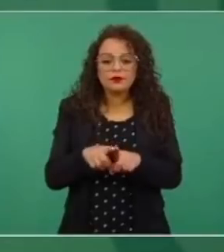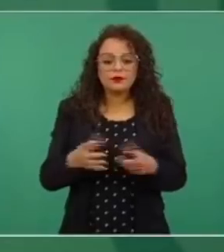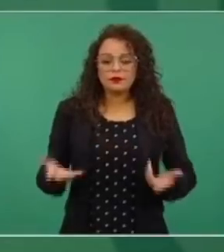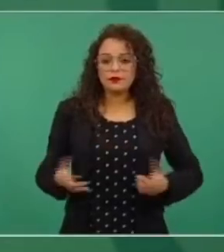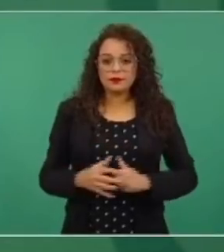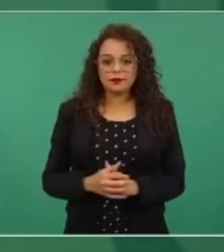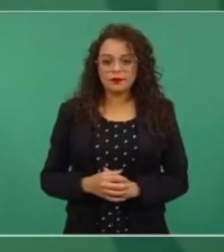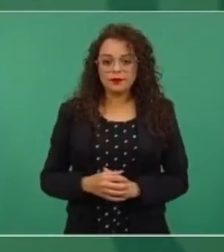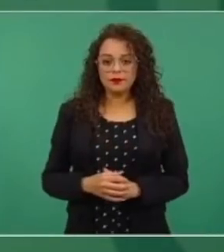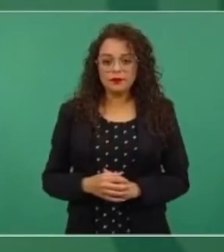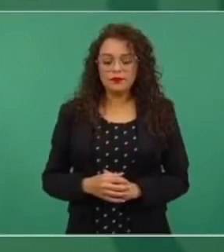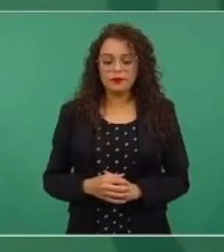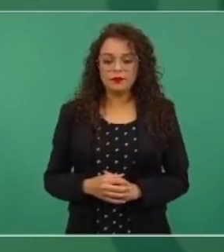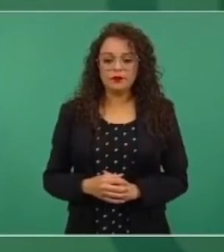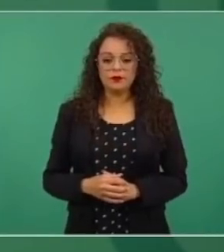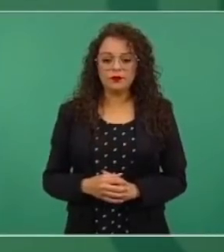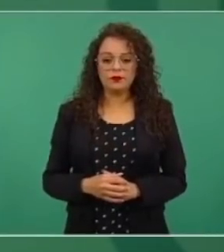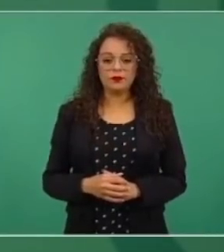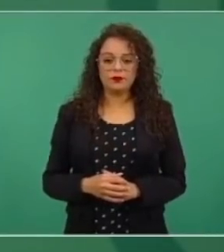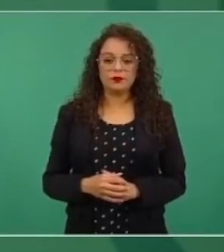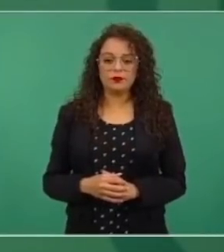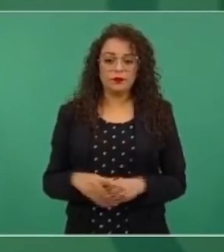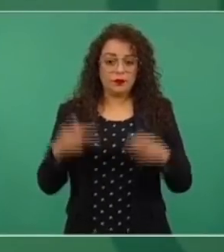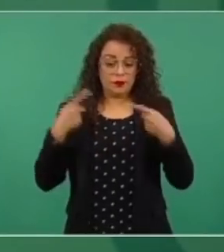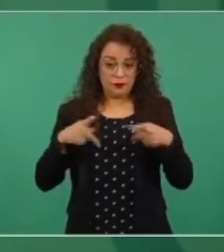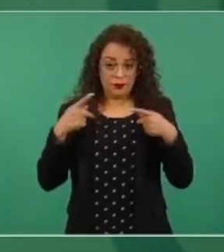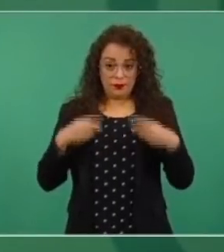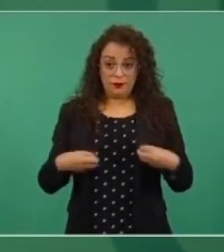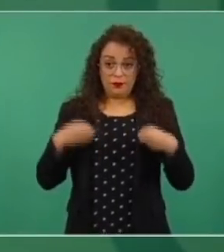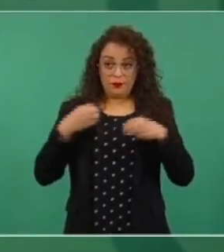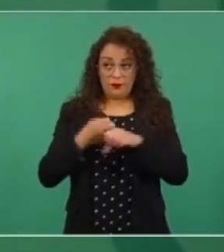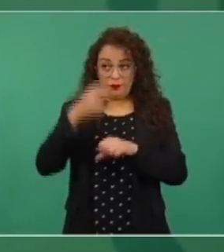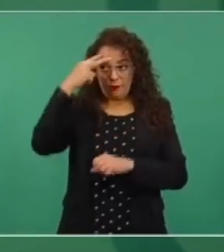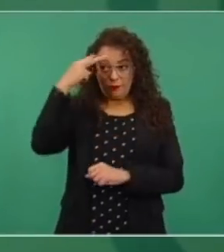la mayoría de los trabajadores del Estado de México